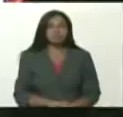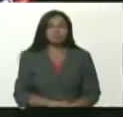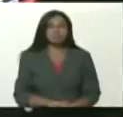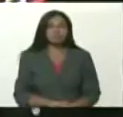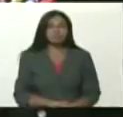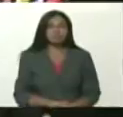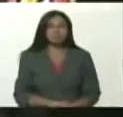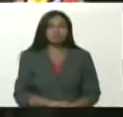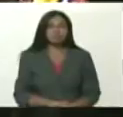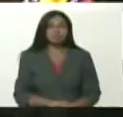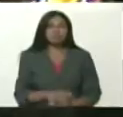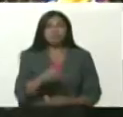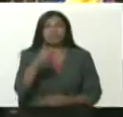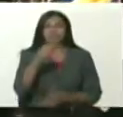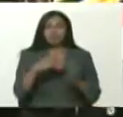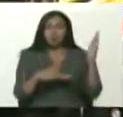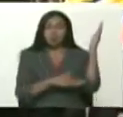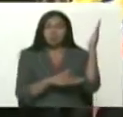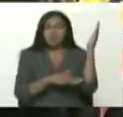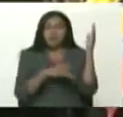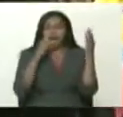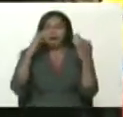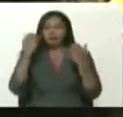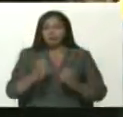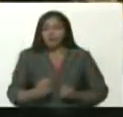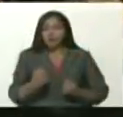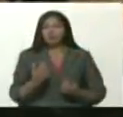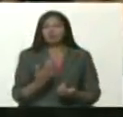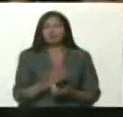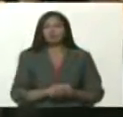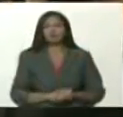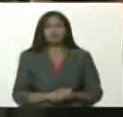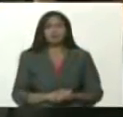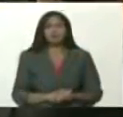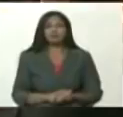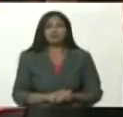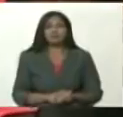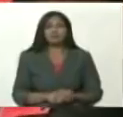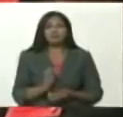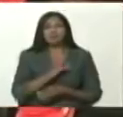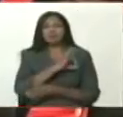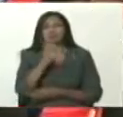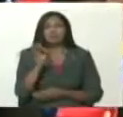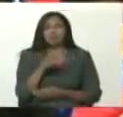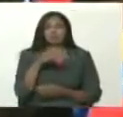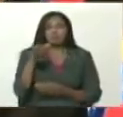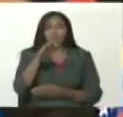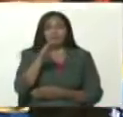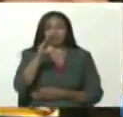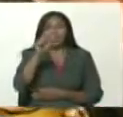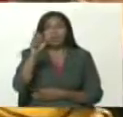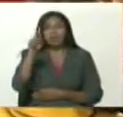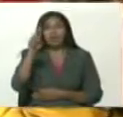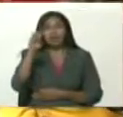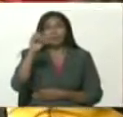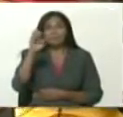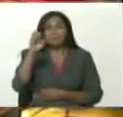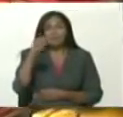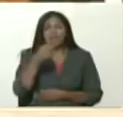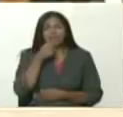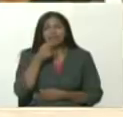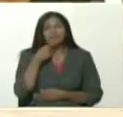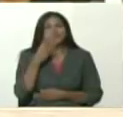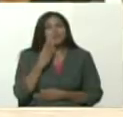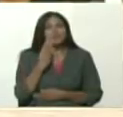Son los guaros rajados, dice. Guaros rajados. De Barquisimeto, barrio El Carmen. Qué bonita